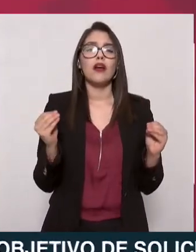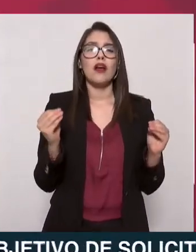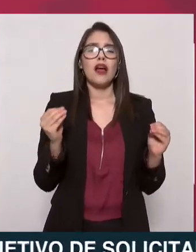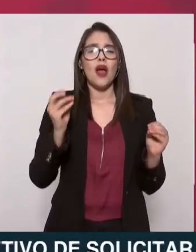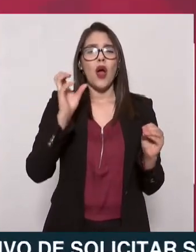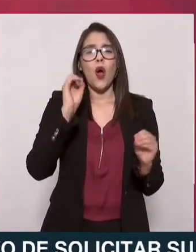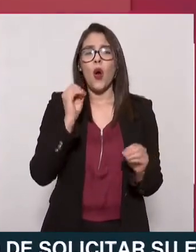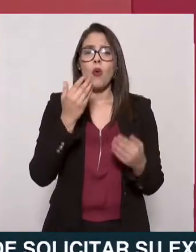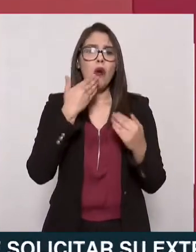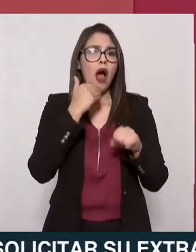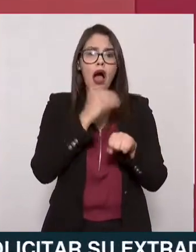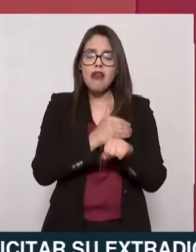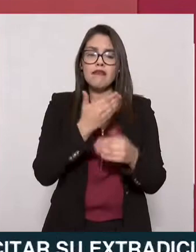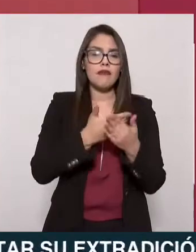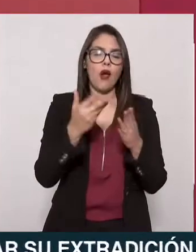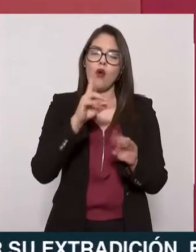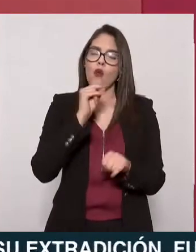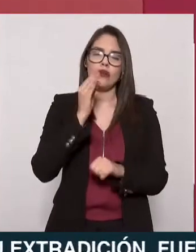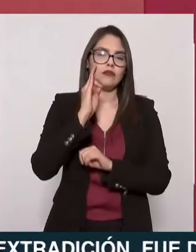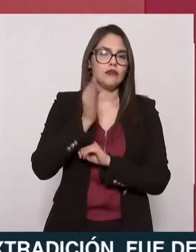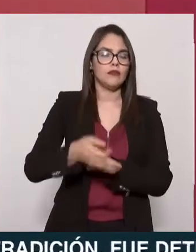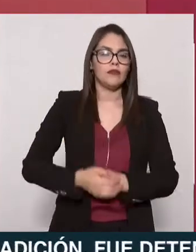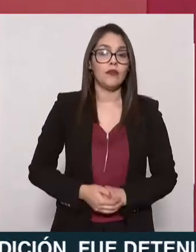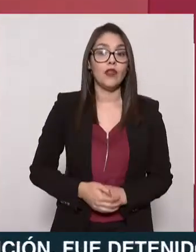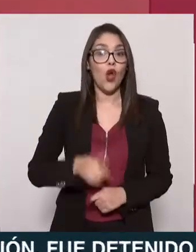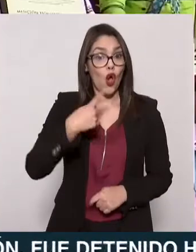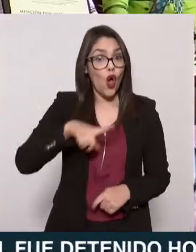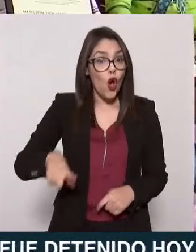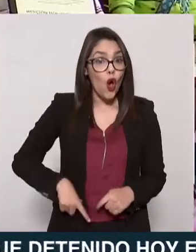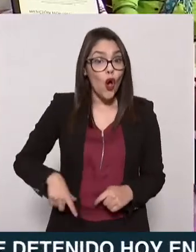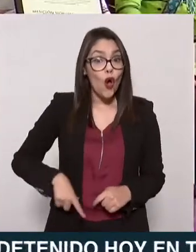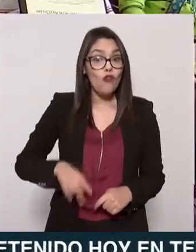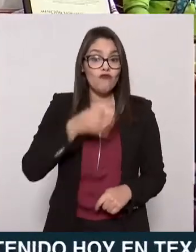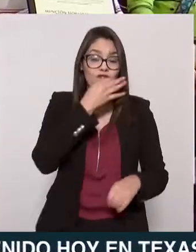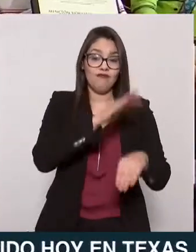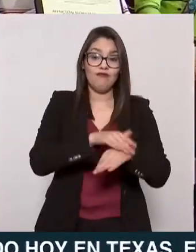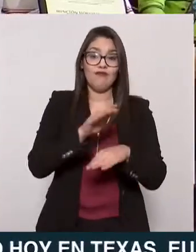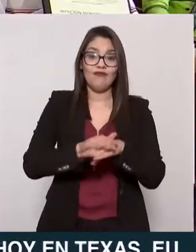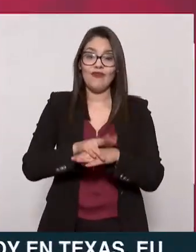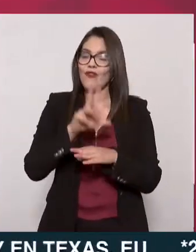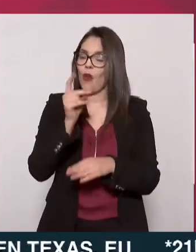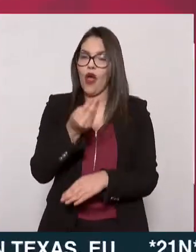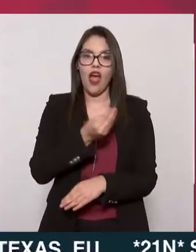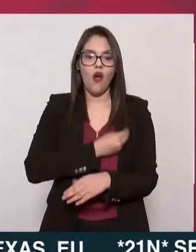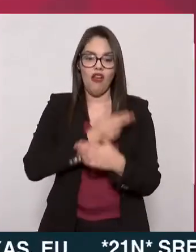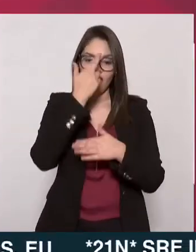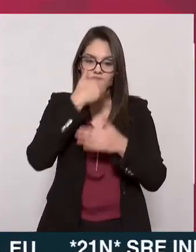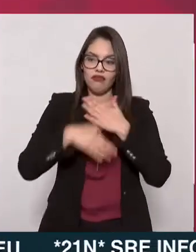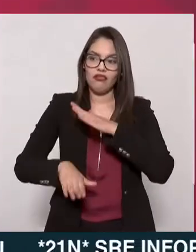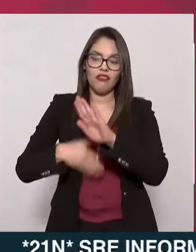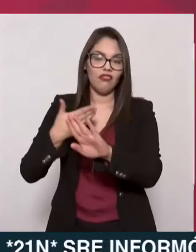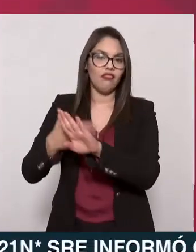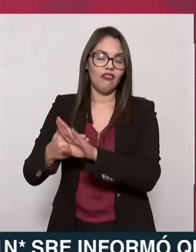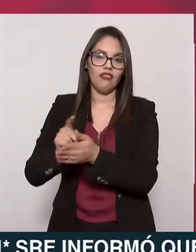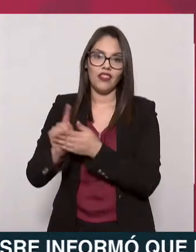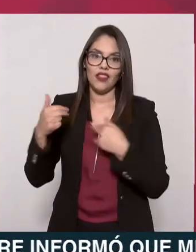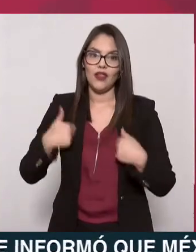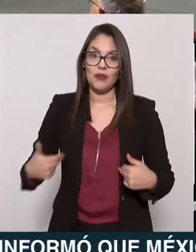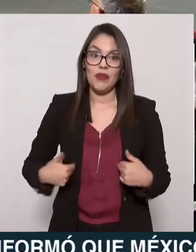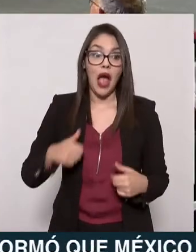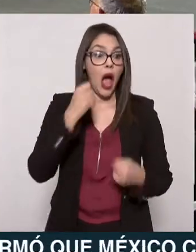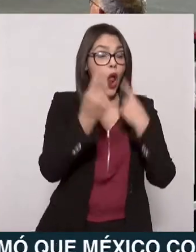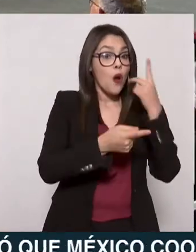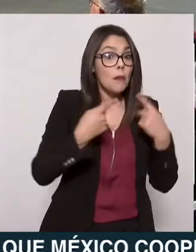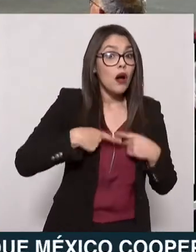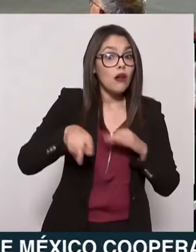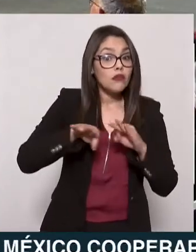impunidad. Advirtió que su gobierno no tolerará ninguna violación a los derechos humanos por parte de cualquier servidor público